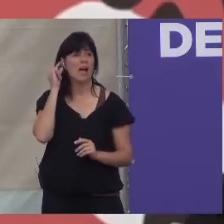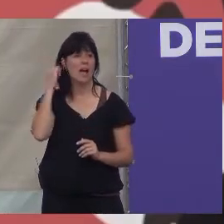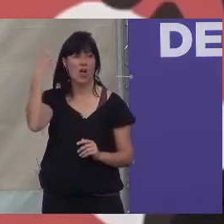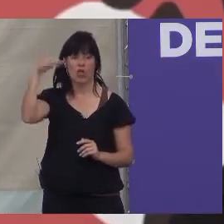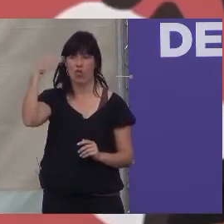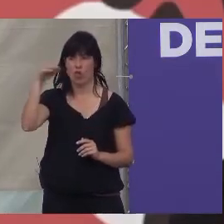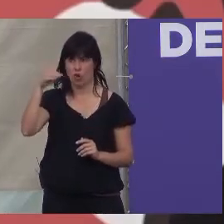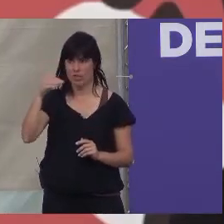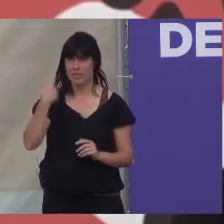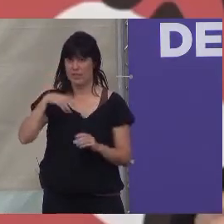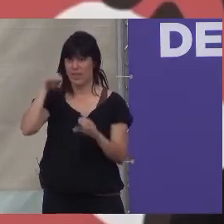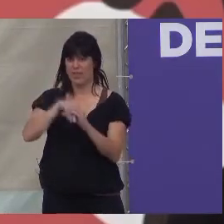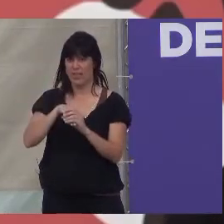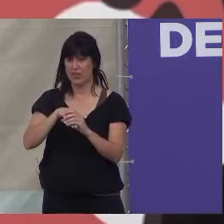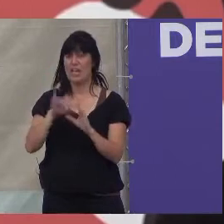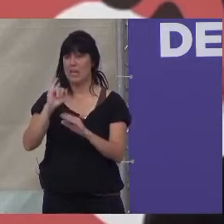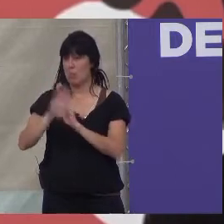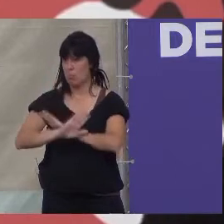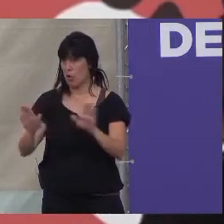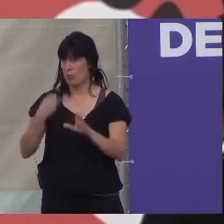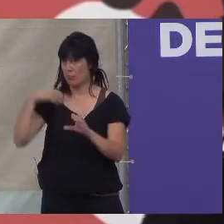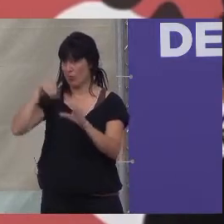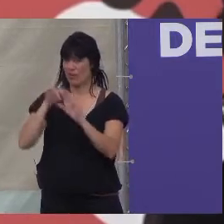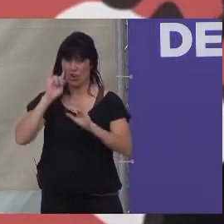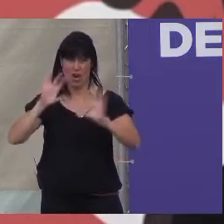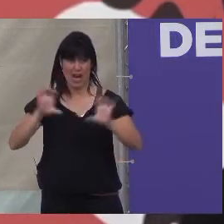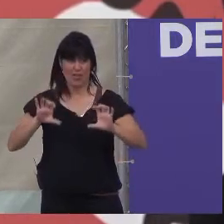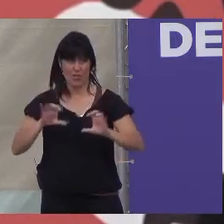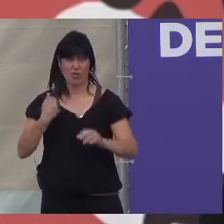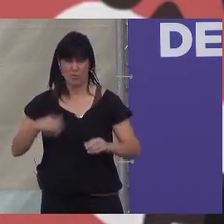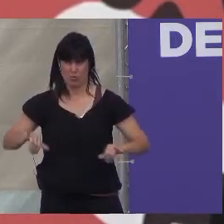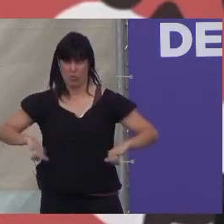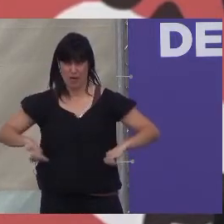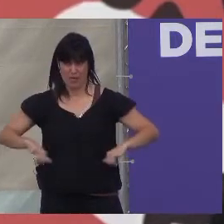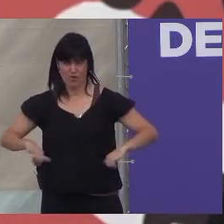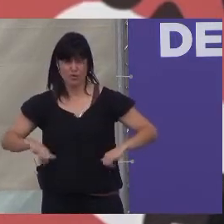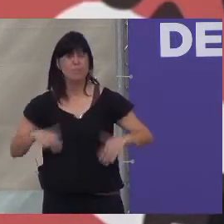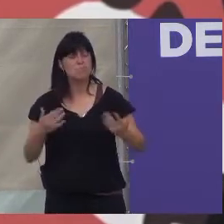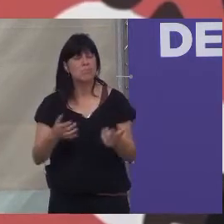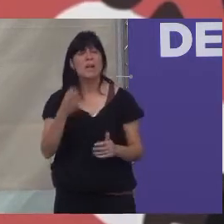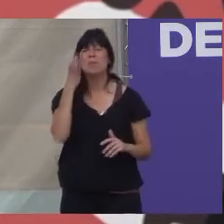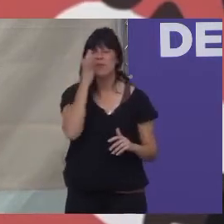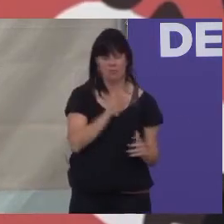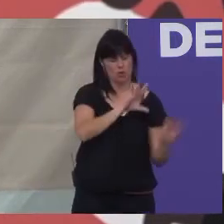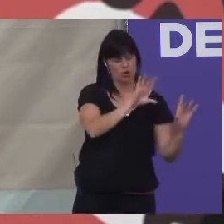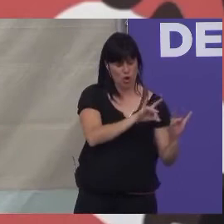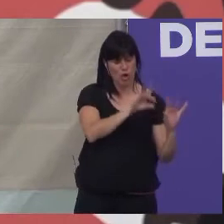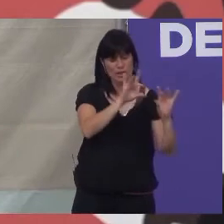un programa en Radio Malva. Sin embargo, y tocando todos estos